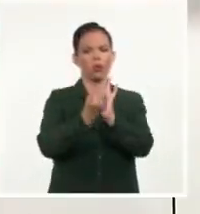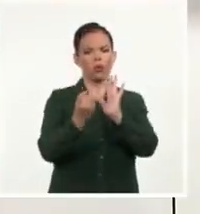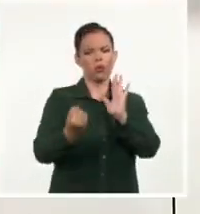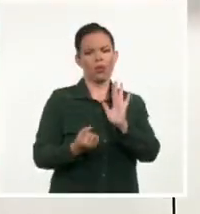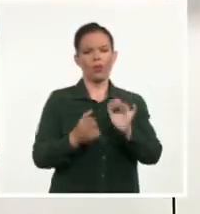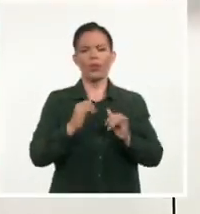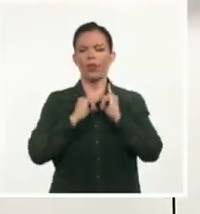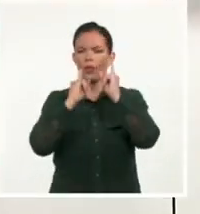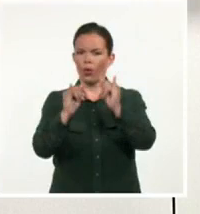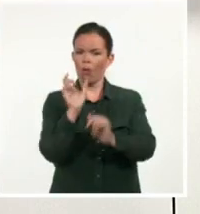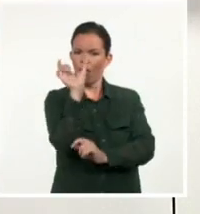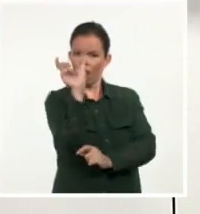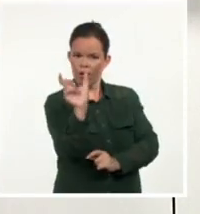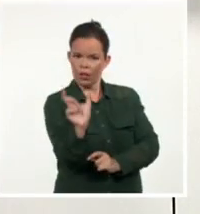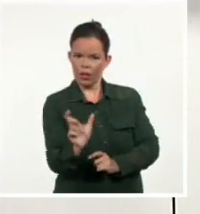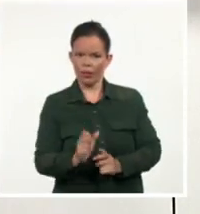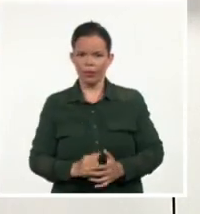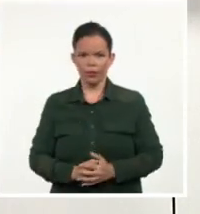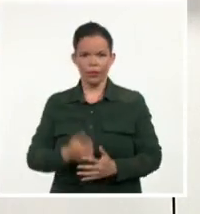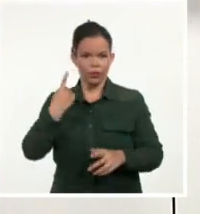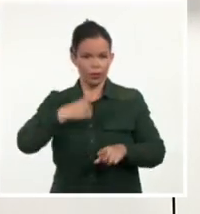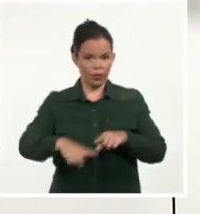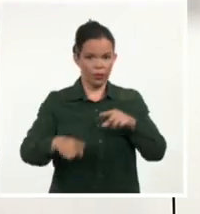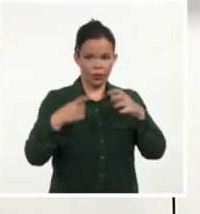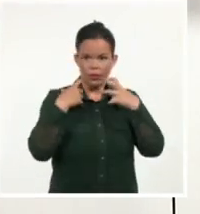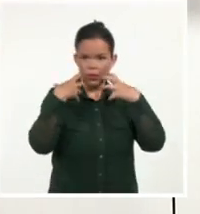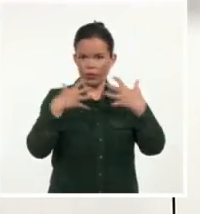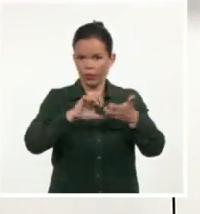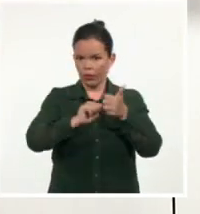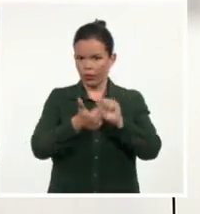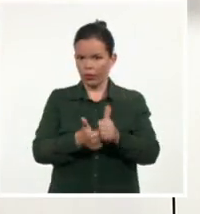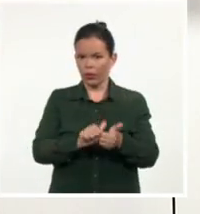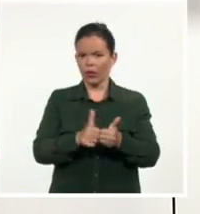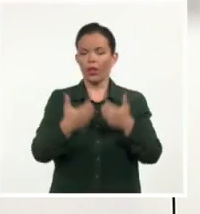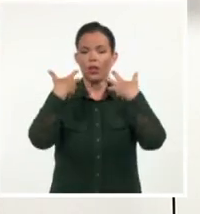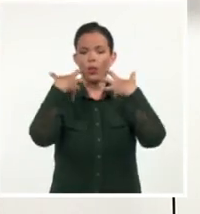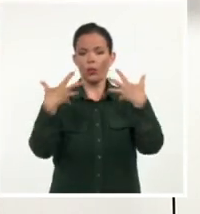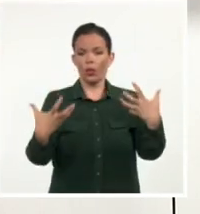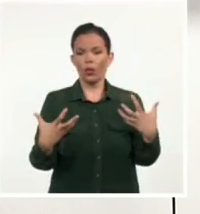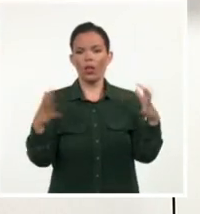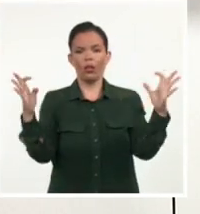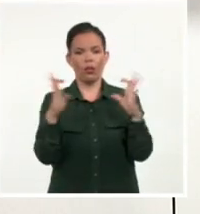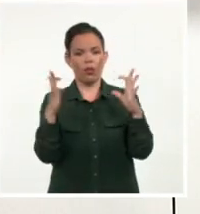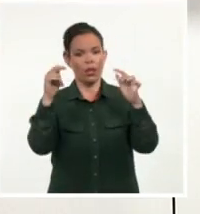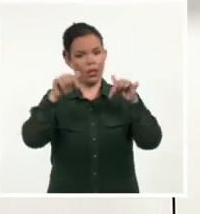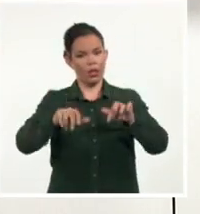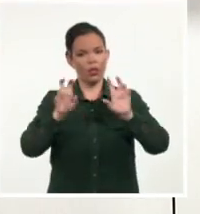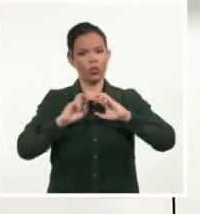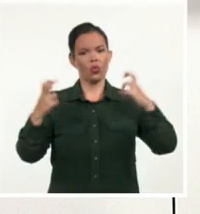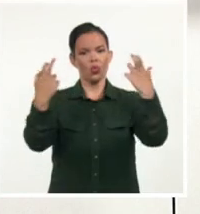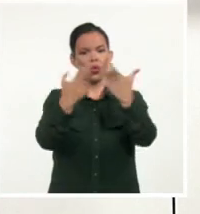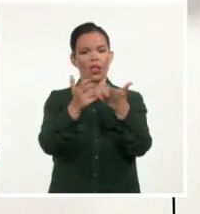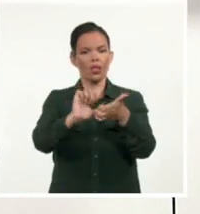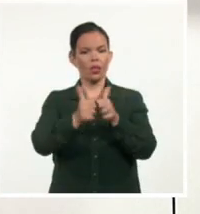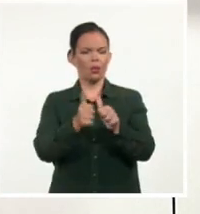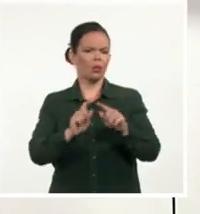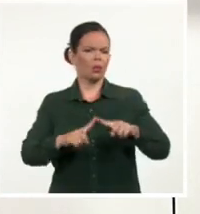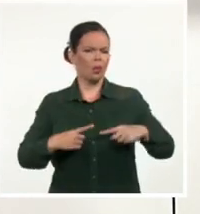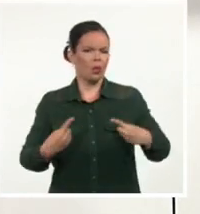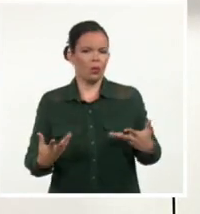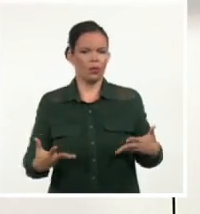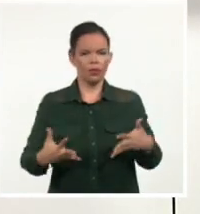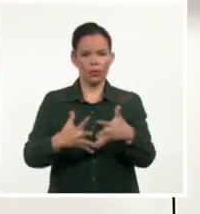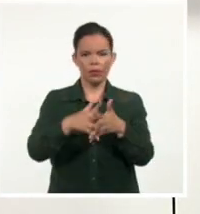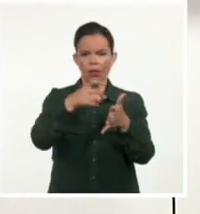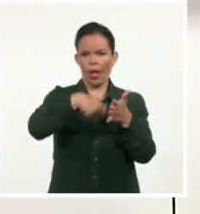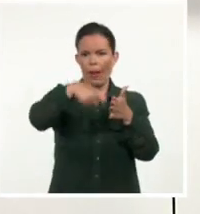en un festival gigante es recreativo deportivo se celebra hoy en nación deportiva aquí en la capital como parte de las actividades que pondrán